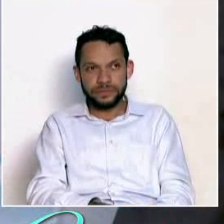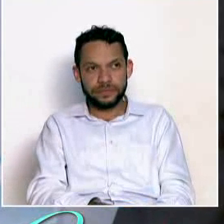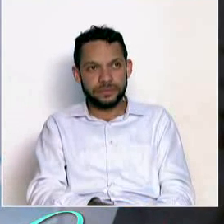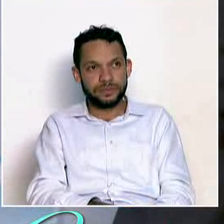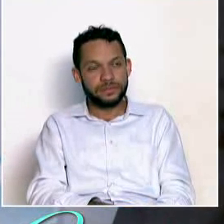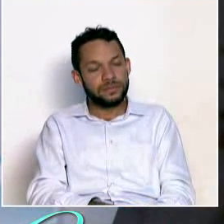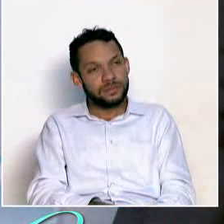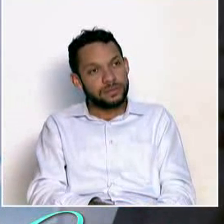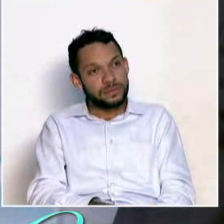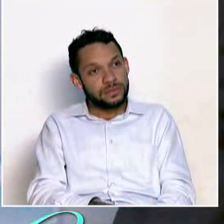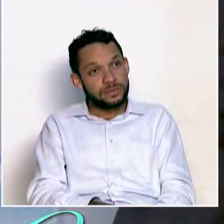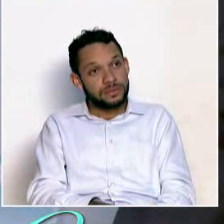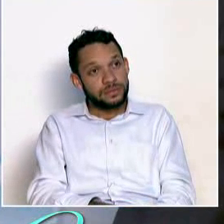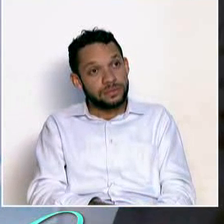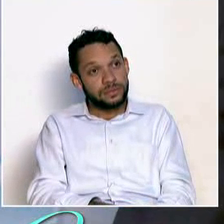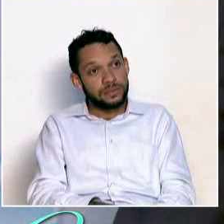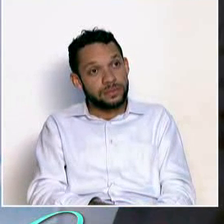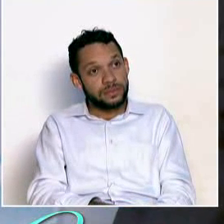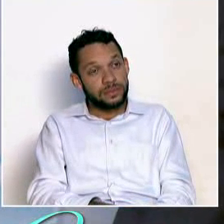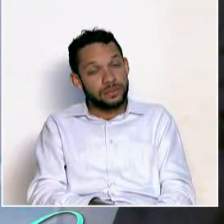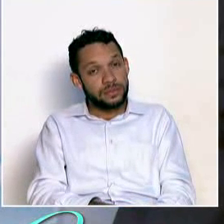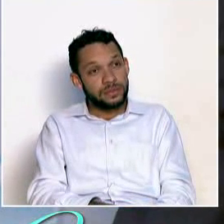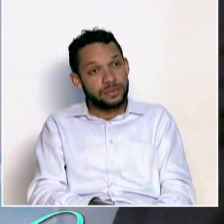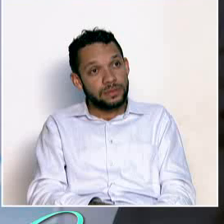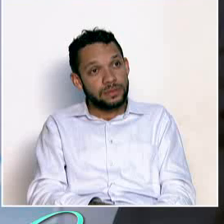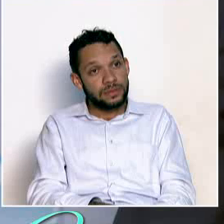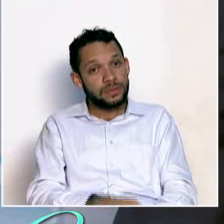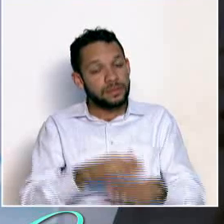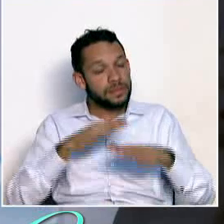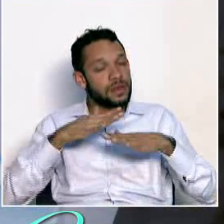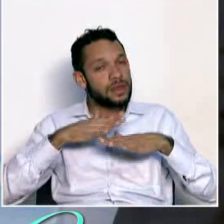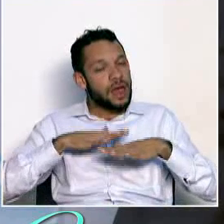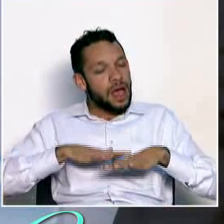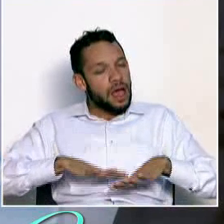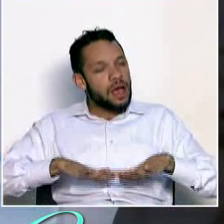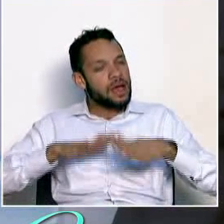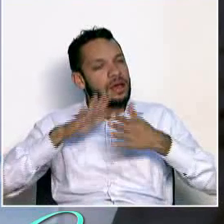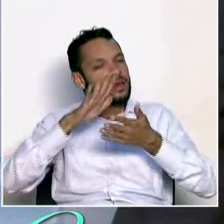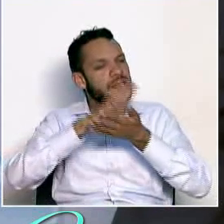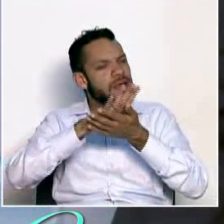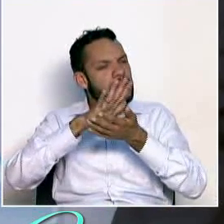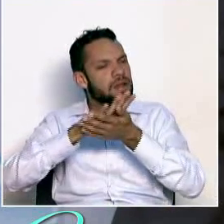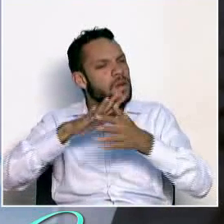Siento que salí dormido, muy tranquilo.